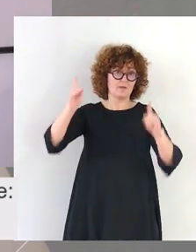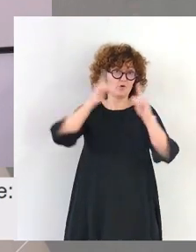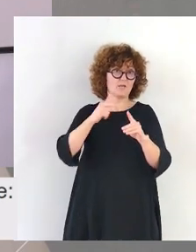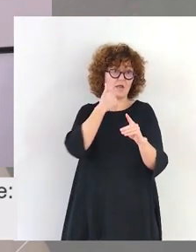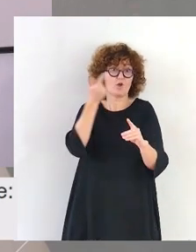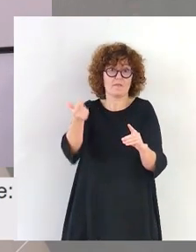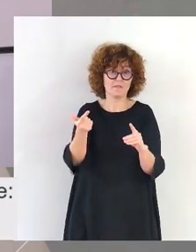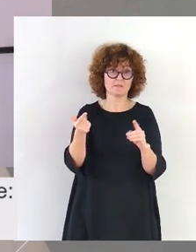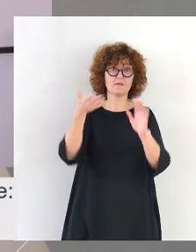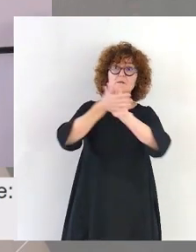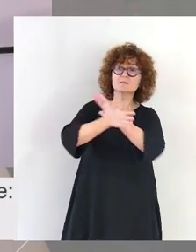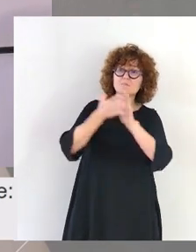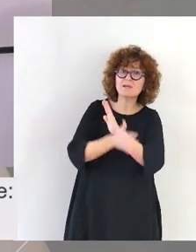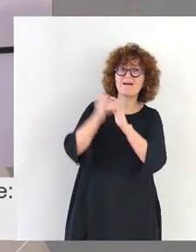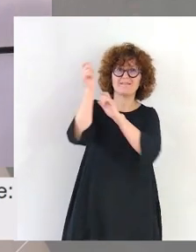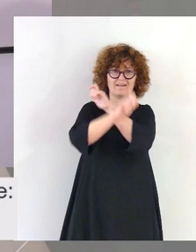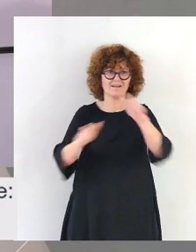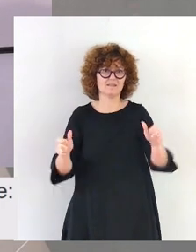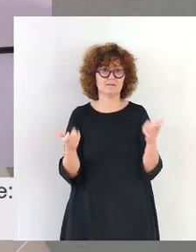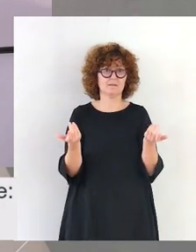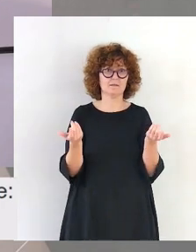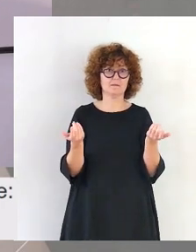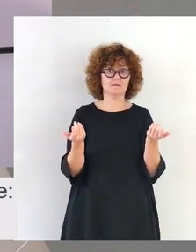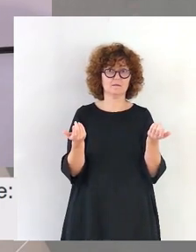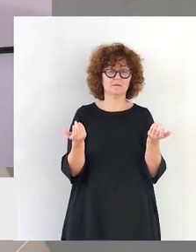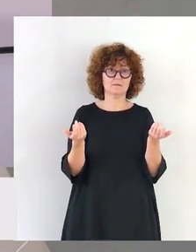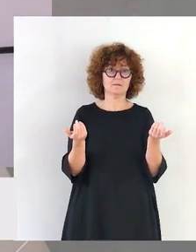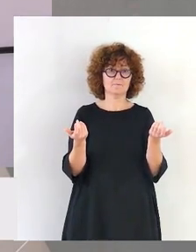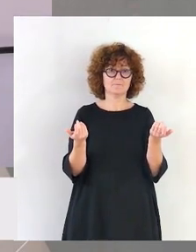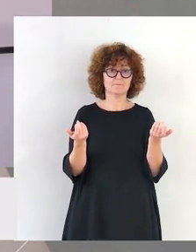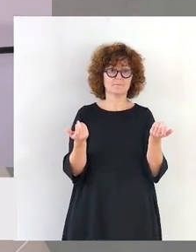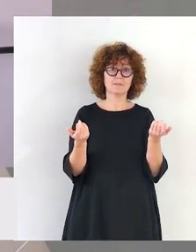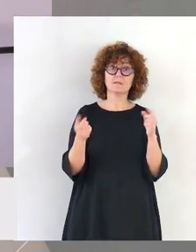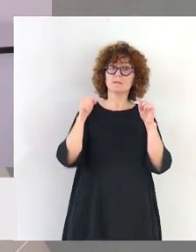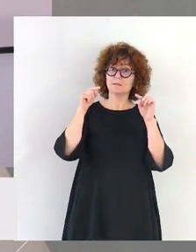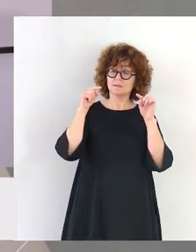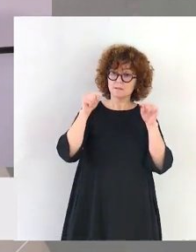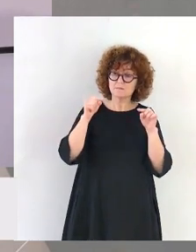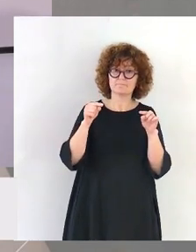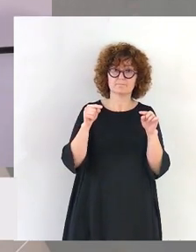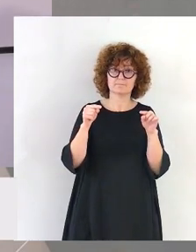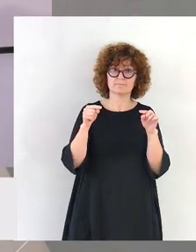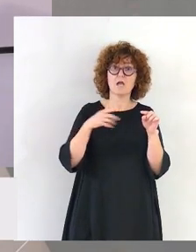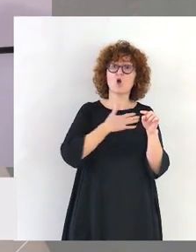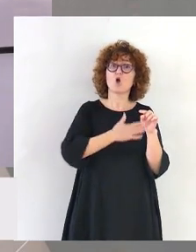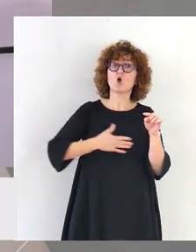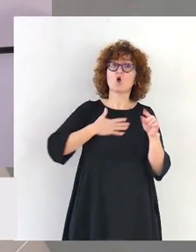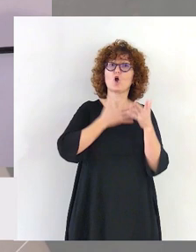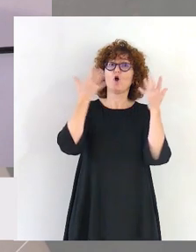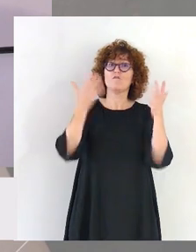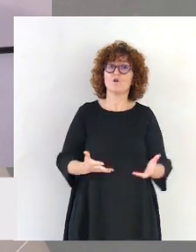explicarle a la gente y que ese Confort es un Confort extraño en el que vivimos porque es un Confort que